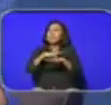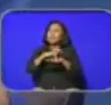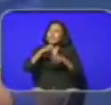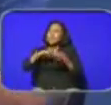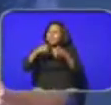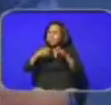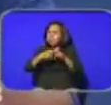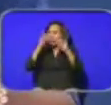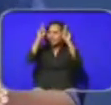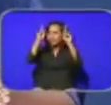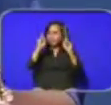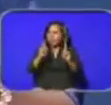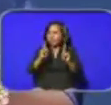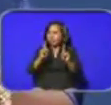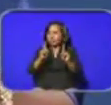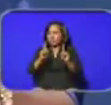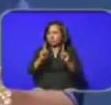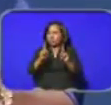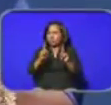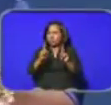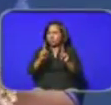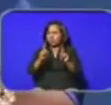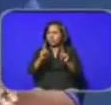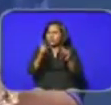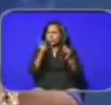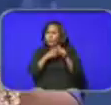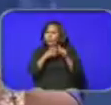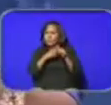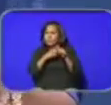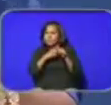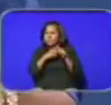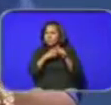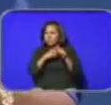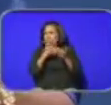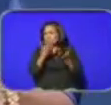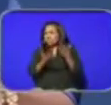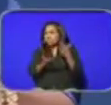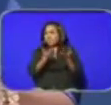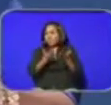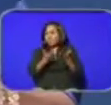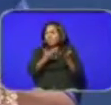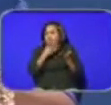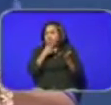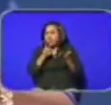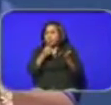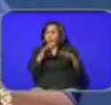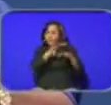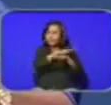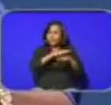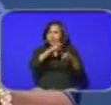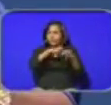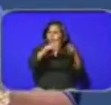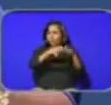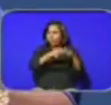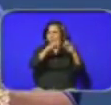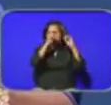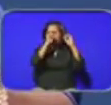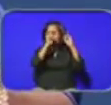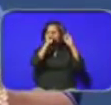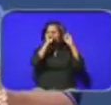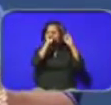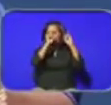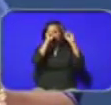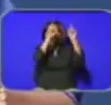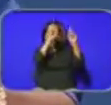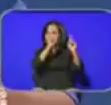¿Por qué no atender los graves problemas, por ejemplo, el mismo INADE, que está necesitando hacerse tantas cosas en